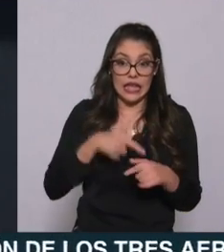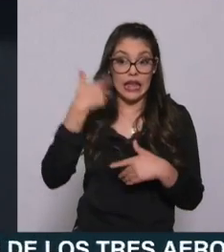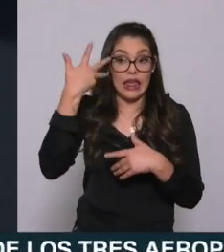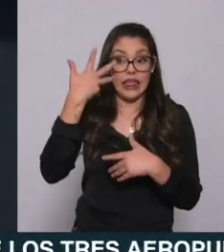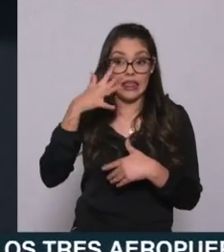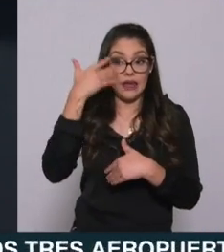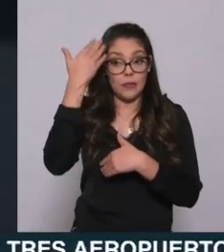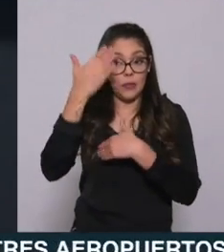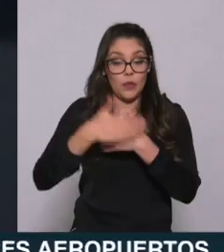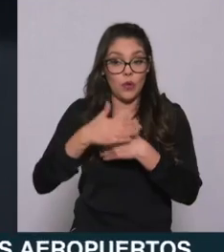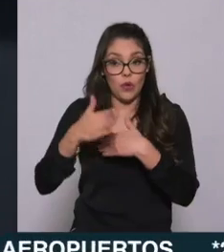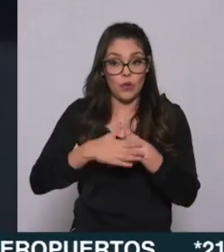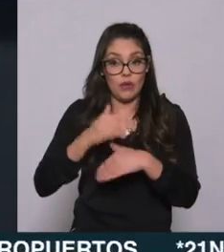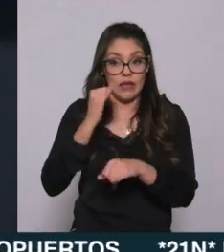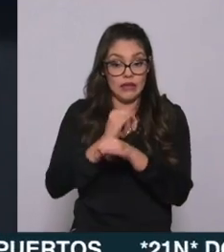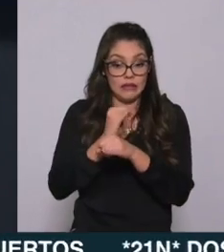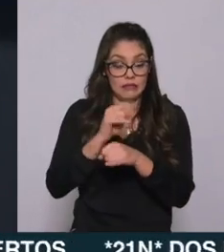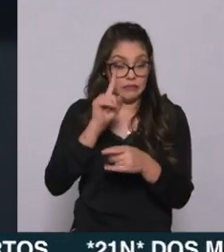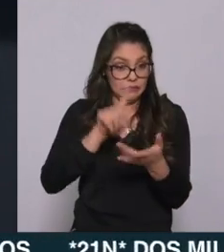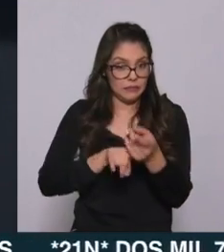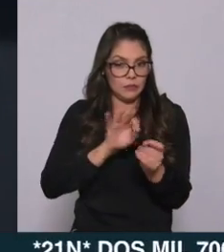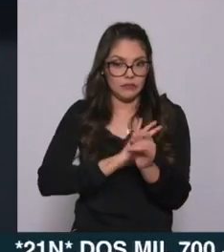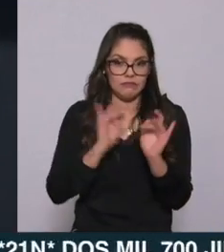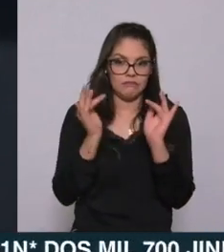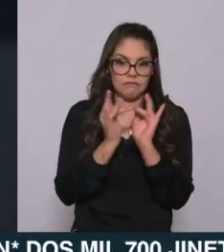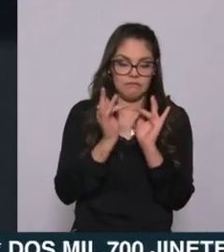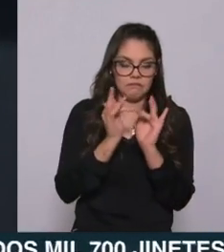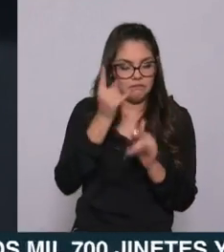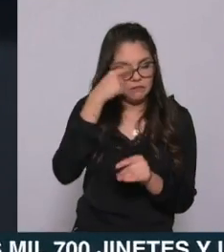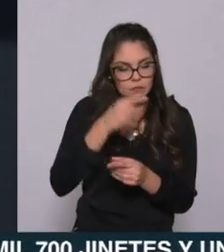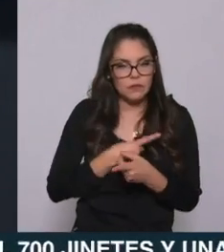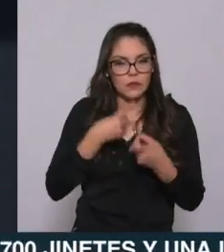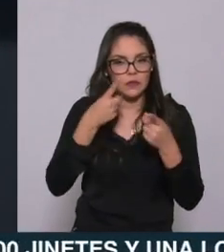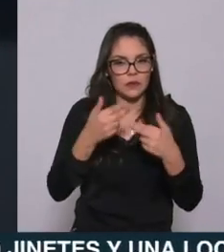nuestras redes sociales para solicitarlas. Perfecto. Ahí está la invitación. Gracias Muchas a ambos. gracias. Muchas Sí, gracias a por nada, ustedes. hasta-